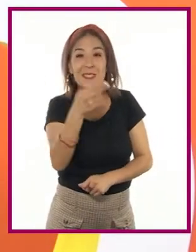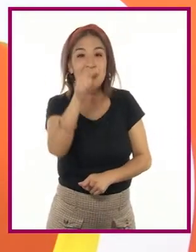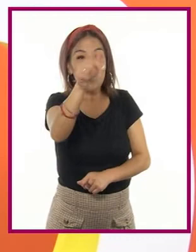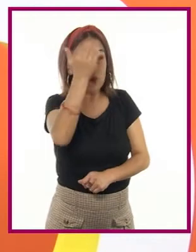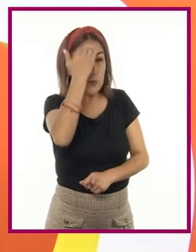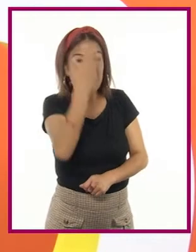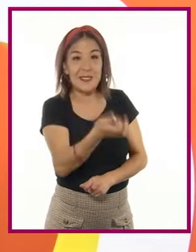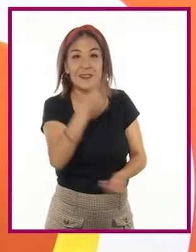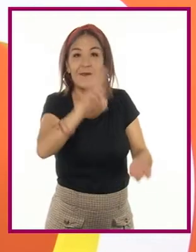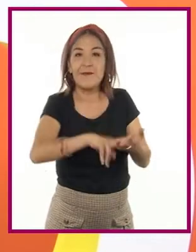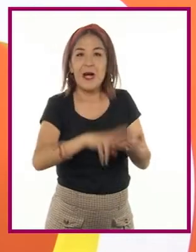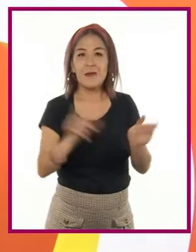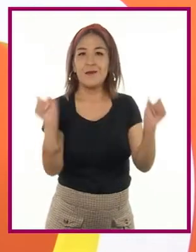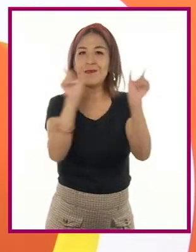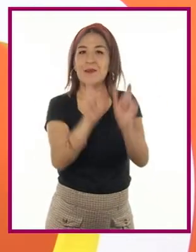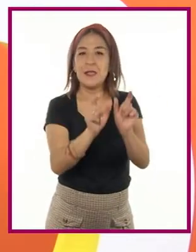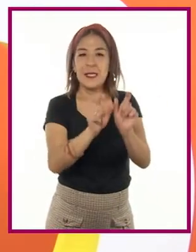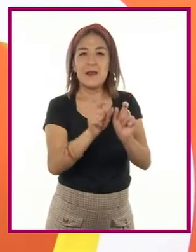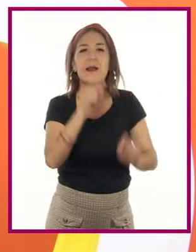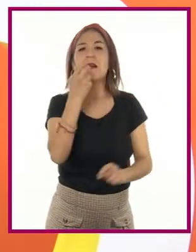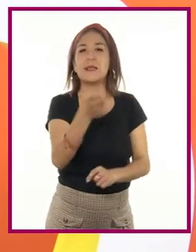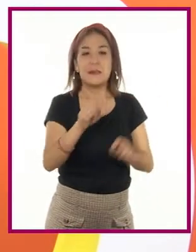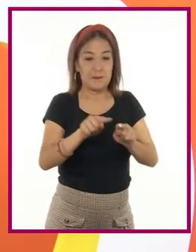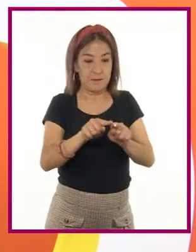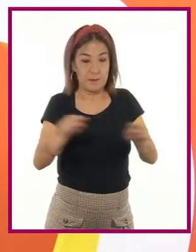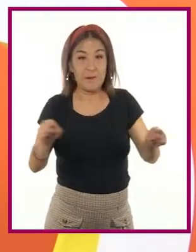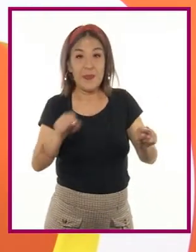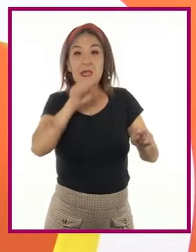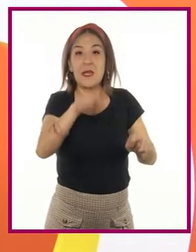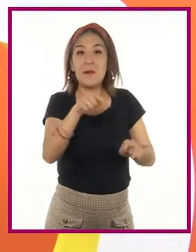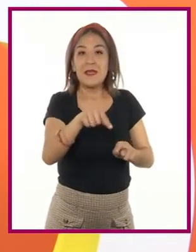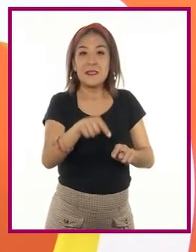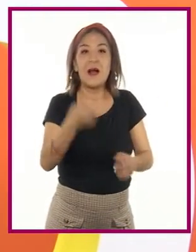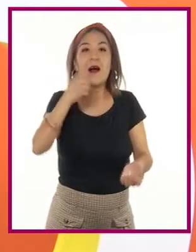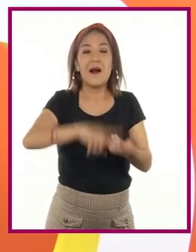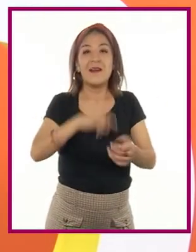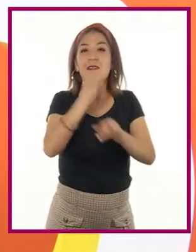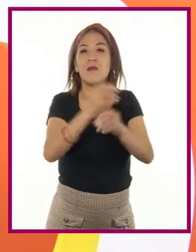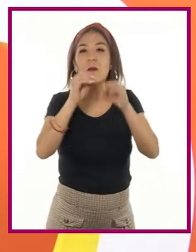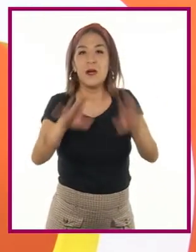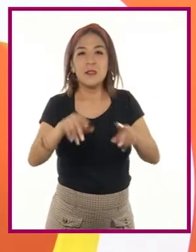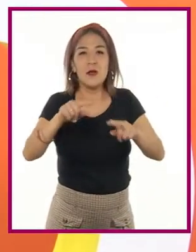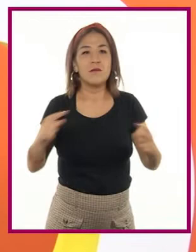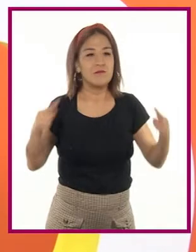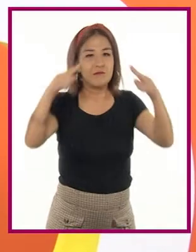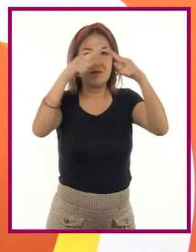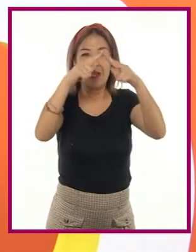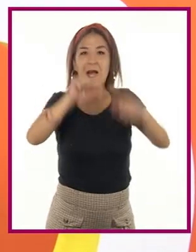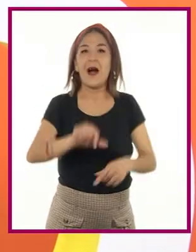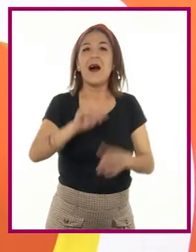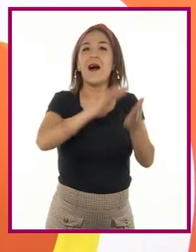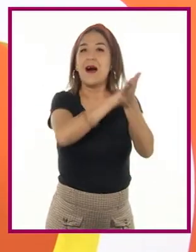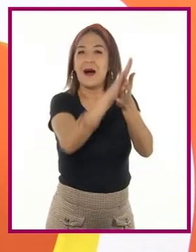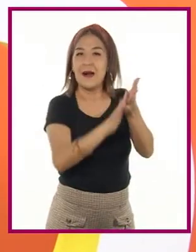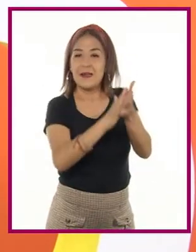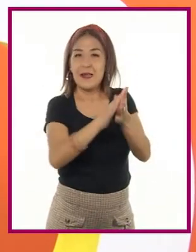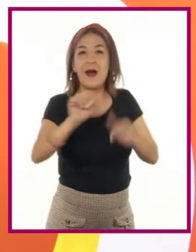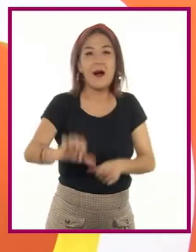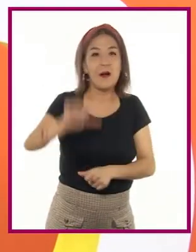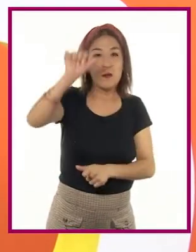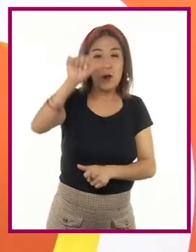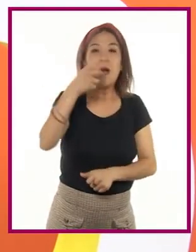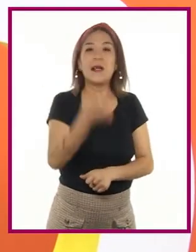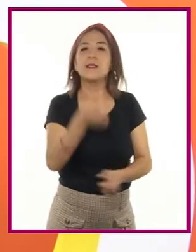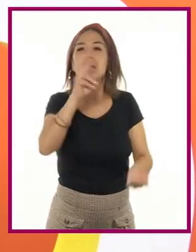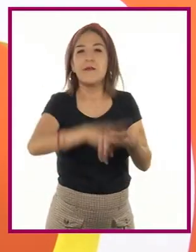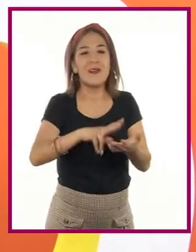el valor de una de ellas la base y teniendo como datos las otras variables la altura y el área ese valor es una